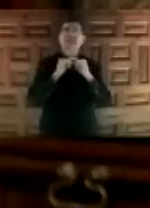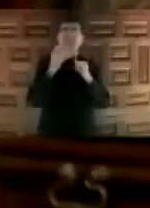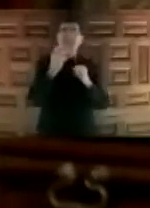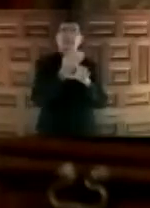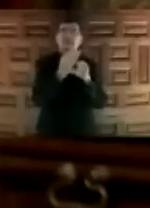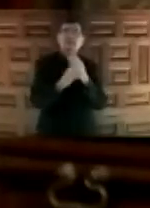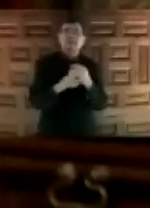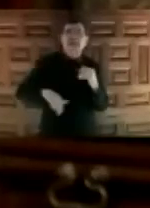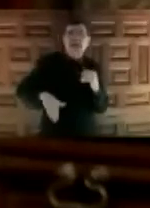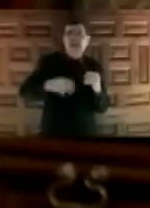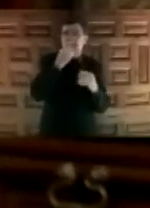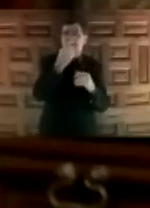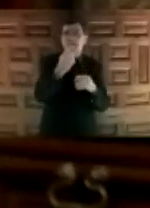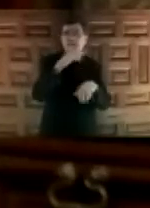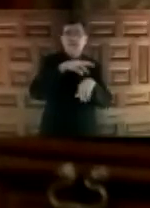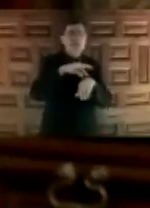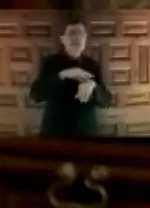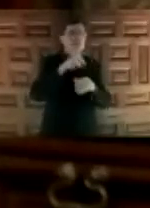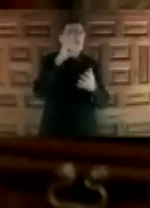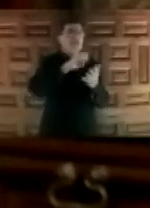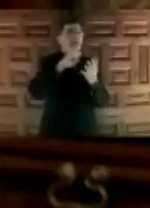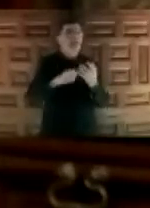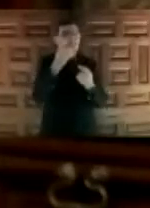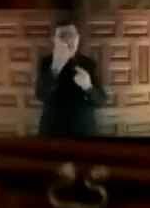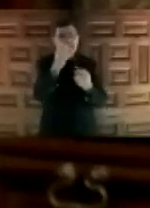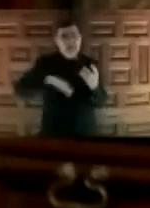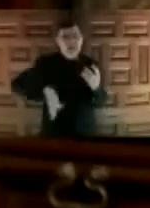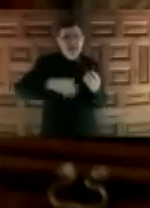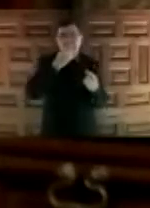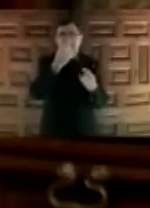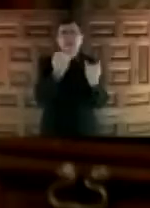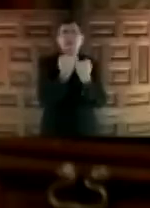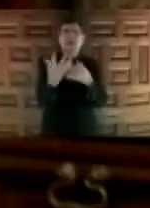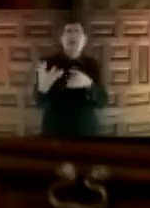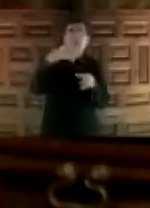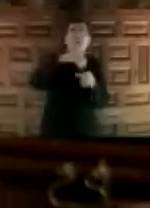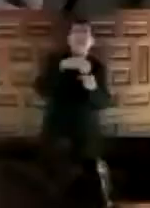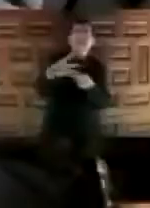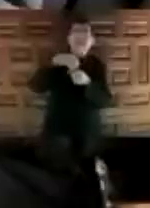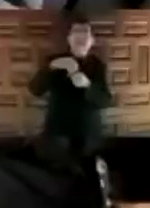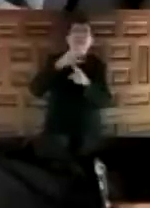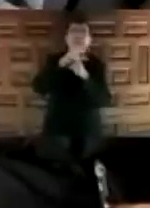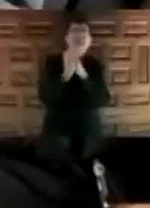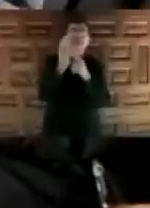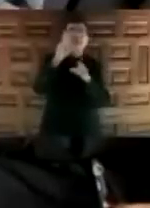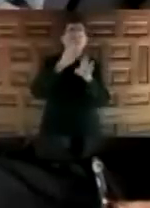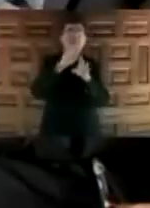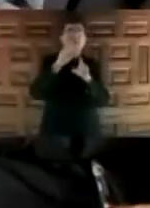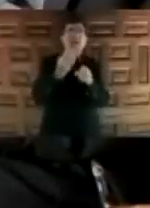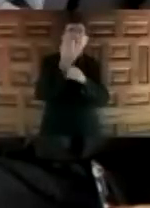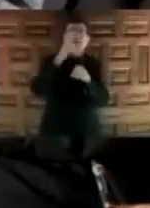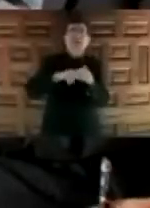CONASES que mencionó la doctora Lupita es un ejemplo de ello. Y también la integración de estas comisiones estatales